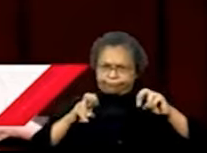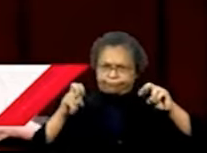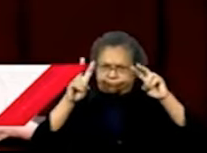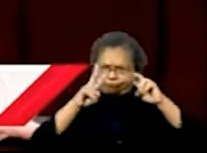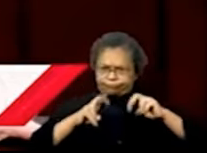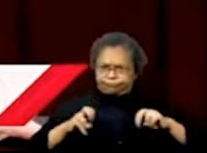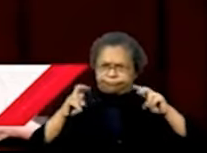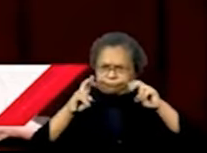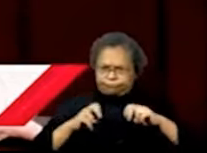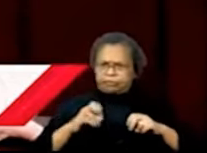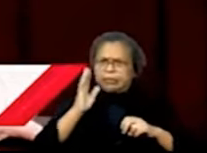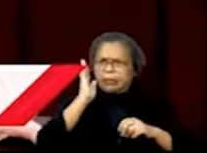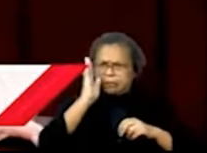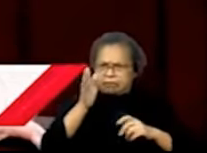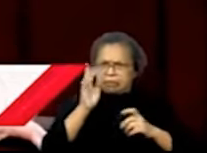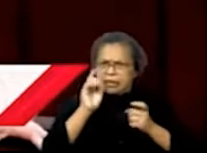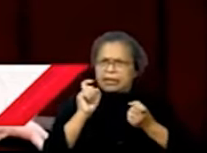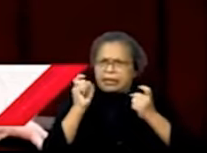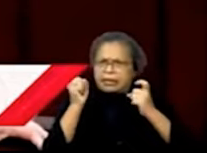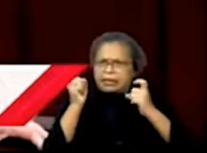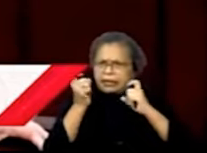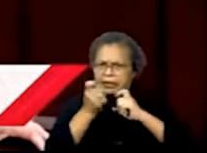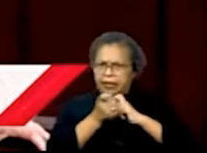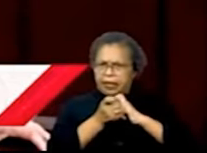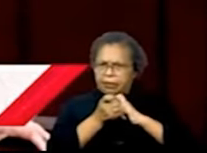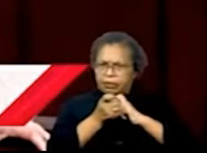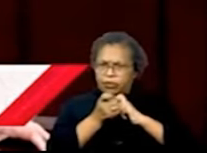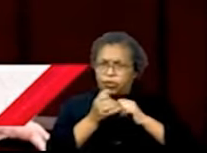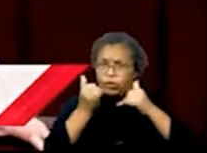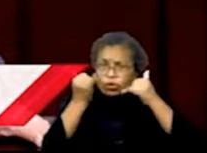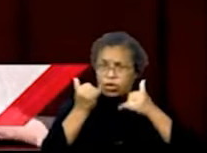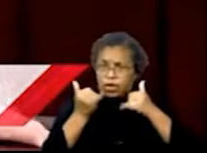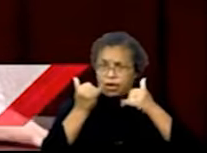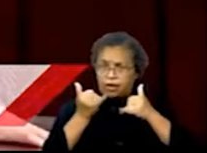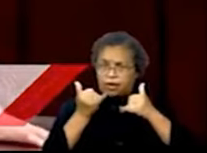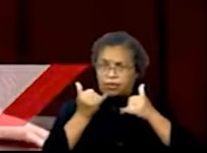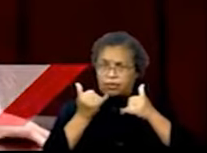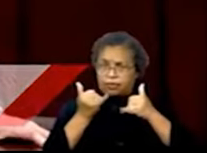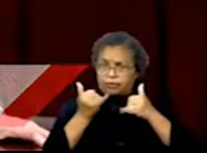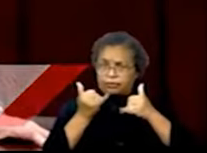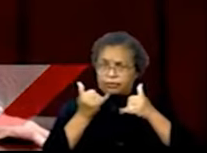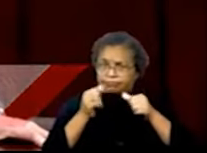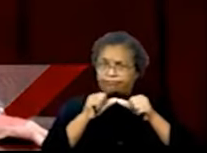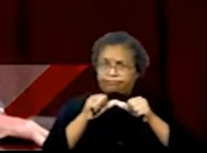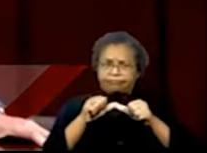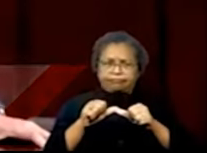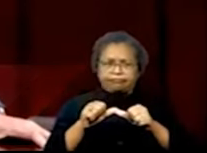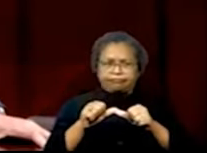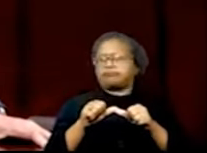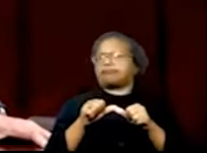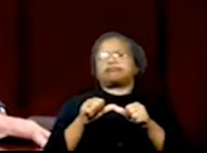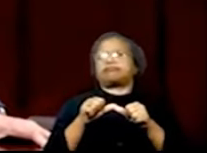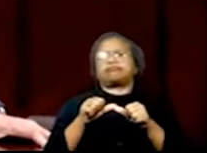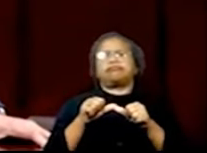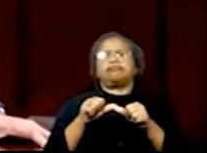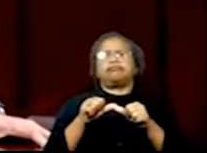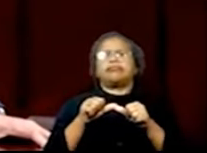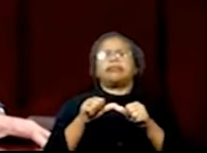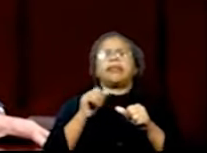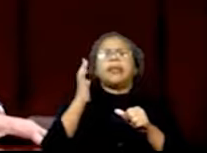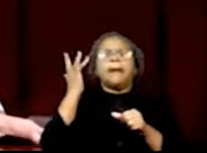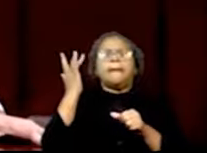a modificar lo que está vigente, porque escuchando a algunos de los que me precedieron en la